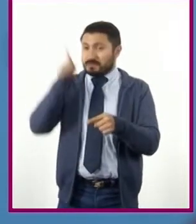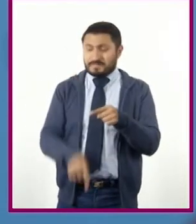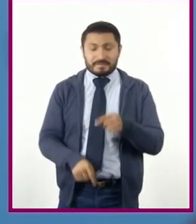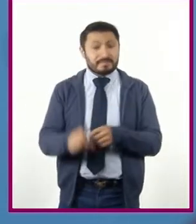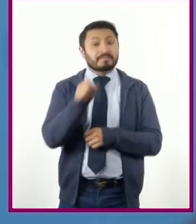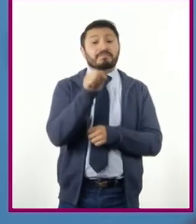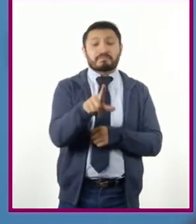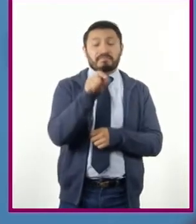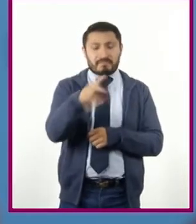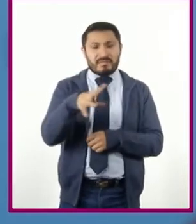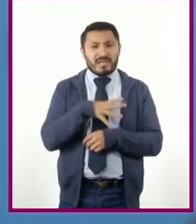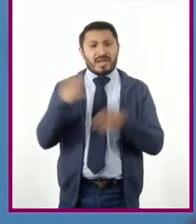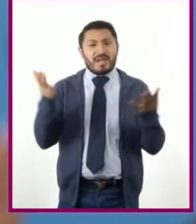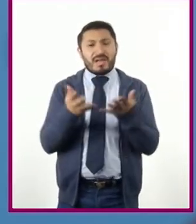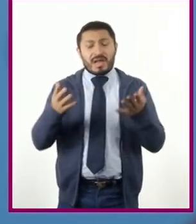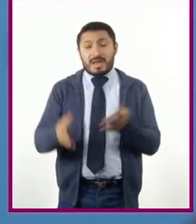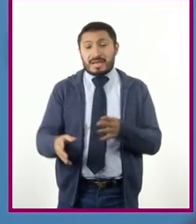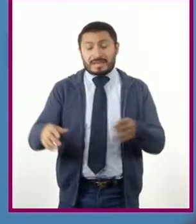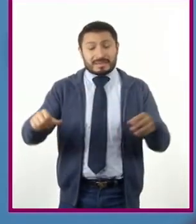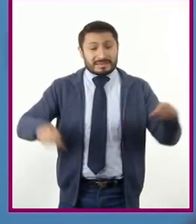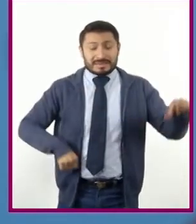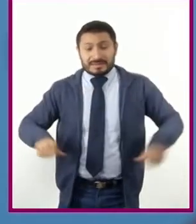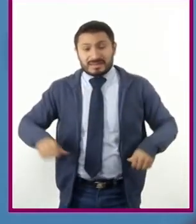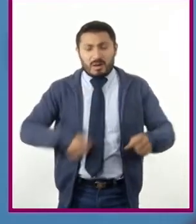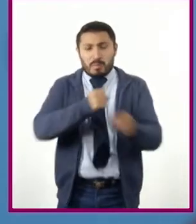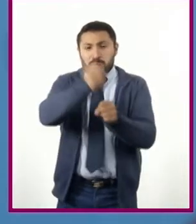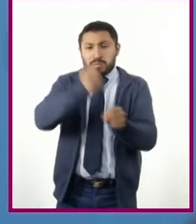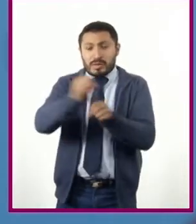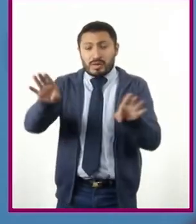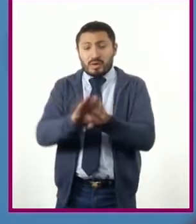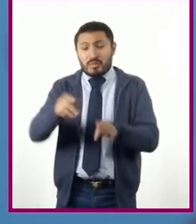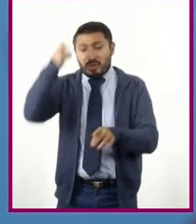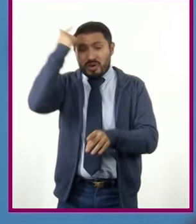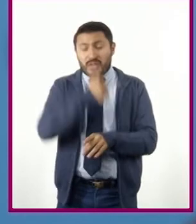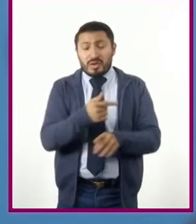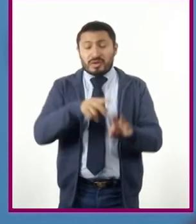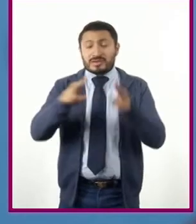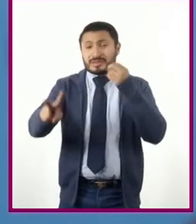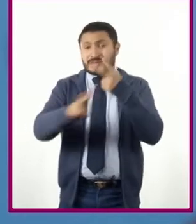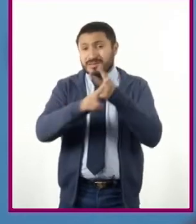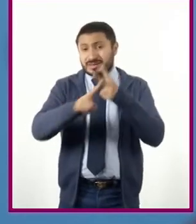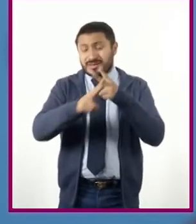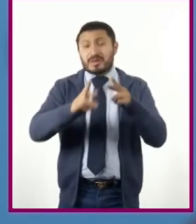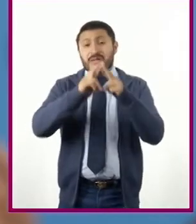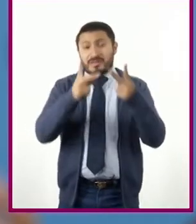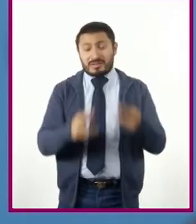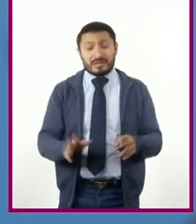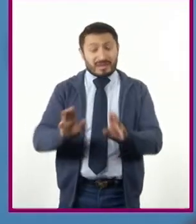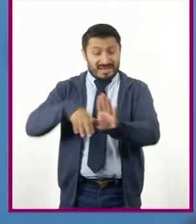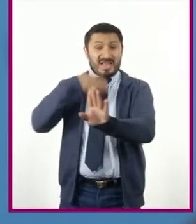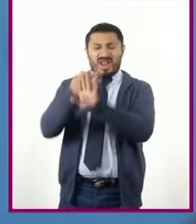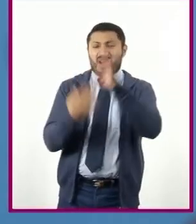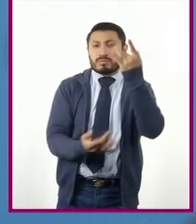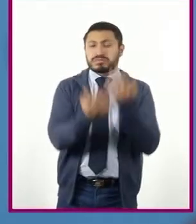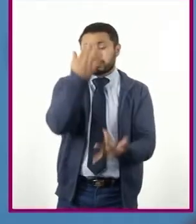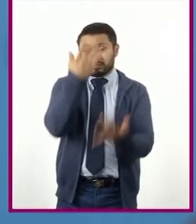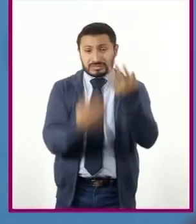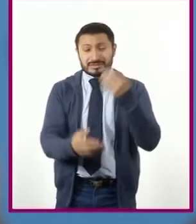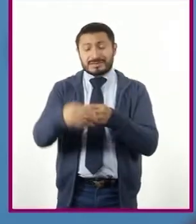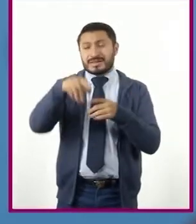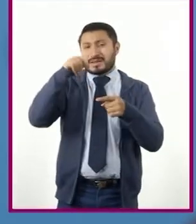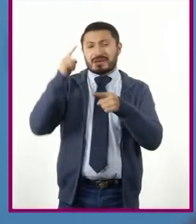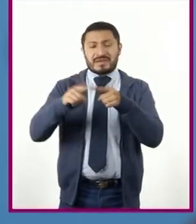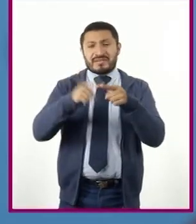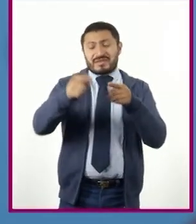También llevaron a cabo acciones de violencia como la Noche de los Cristales Rotos, en la que atacaron e incendiaron sinagogas